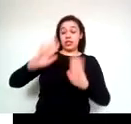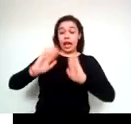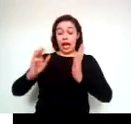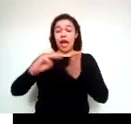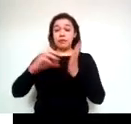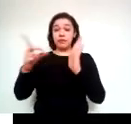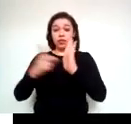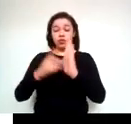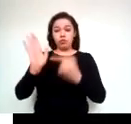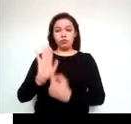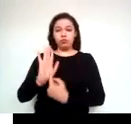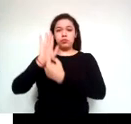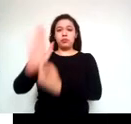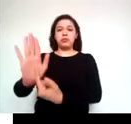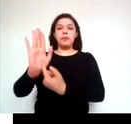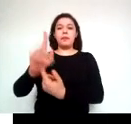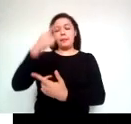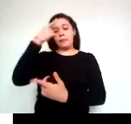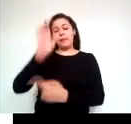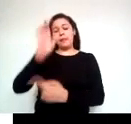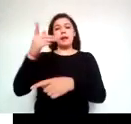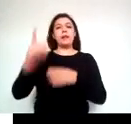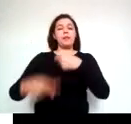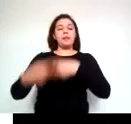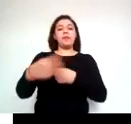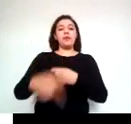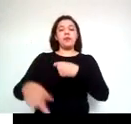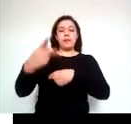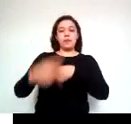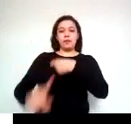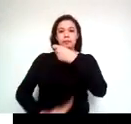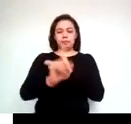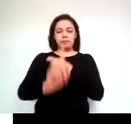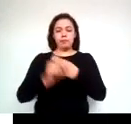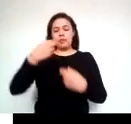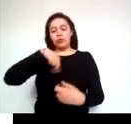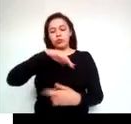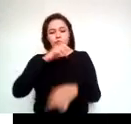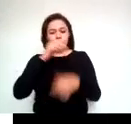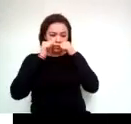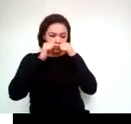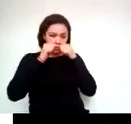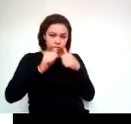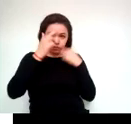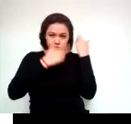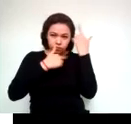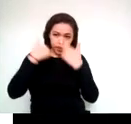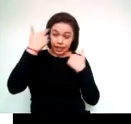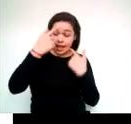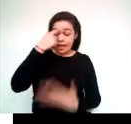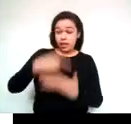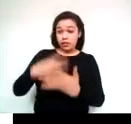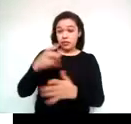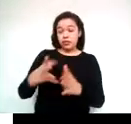presenta, para identificar estos factores de riesgo, para analizarlos, y lo más importante, y creo que es lo más fundamental de